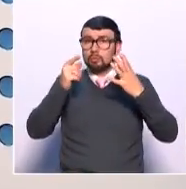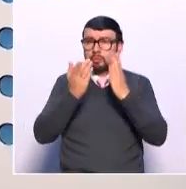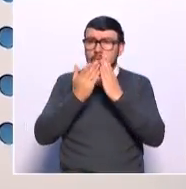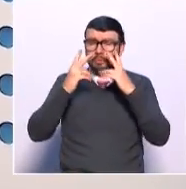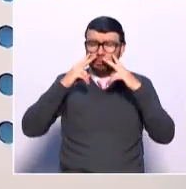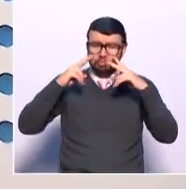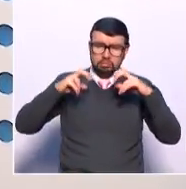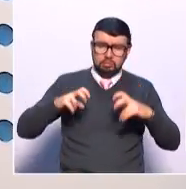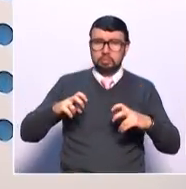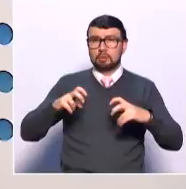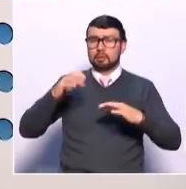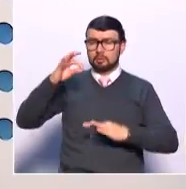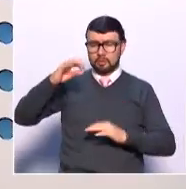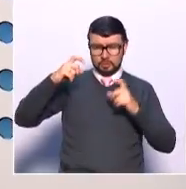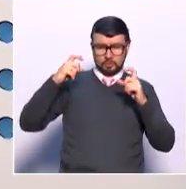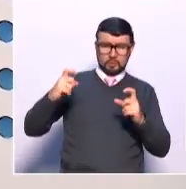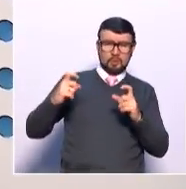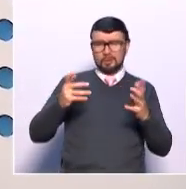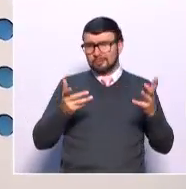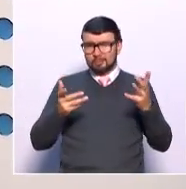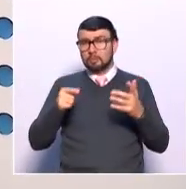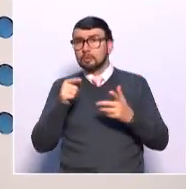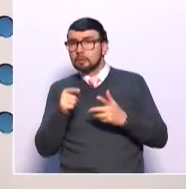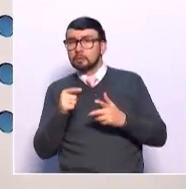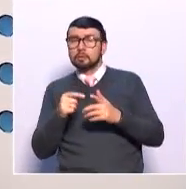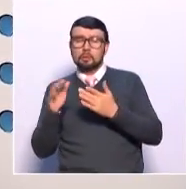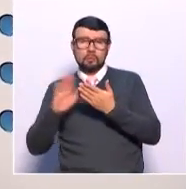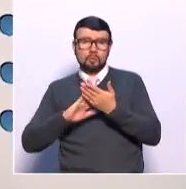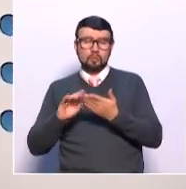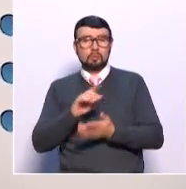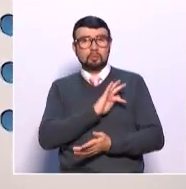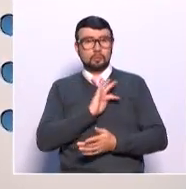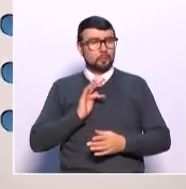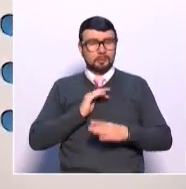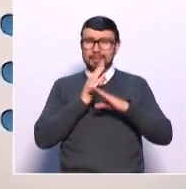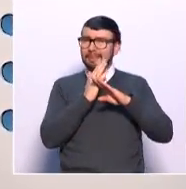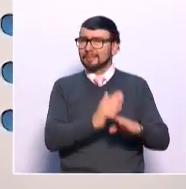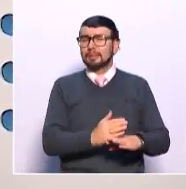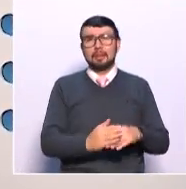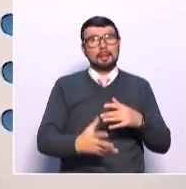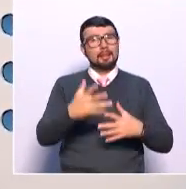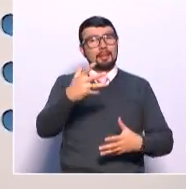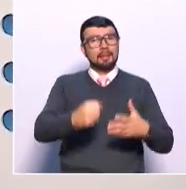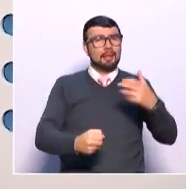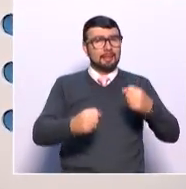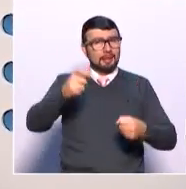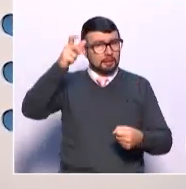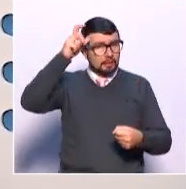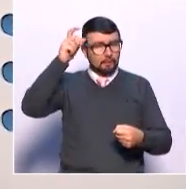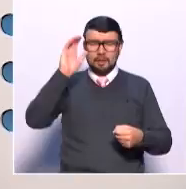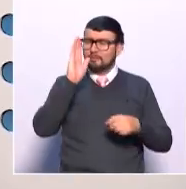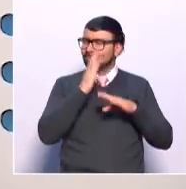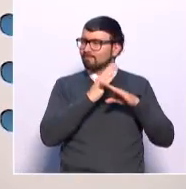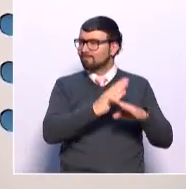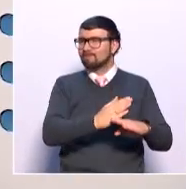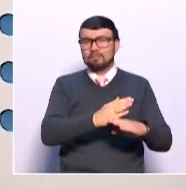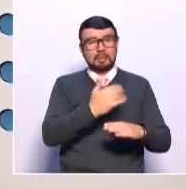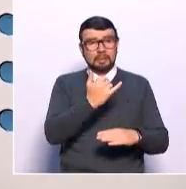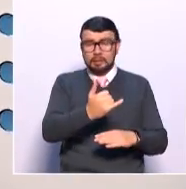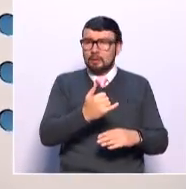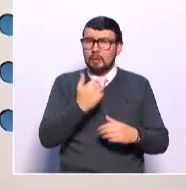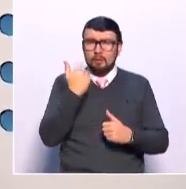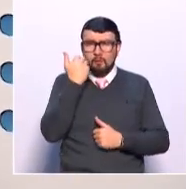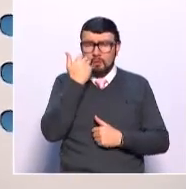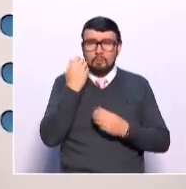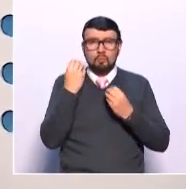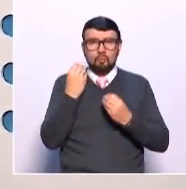eso y qué hacer placas hay que hacer tratamientos hay que suspender la leche la leche empeora mucho esto da mucha